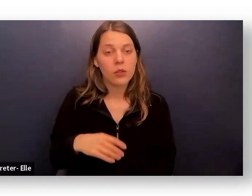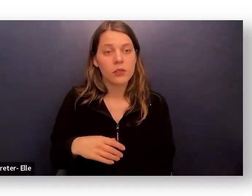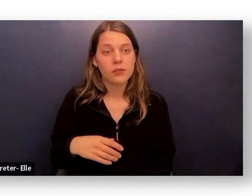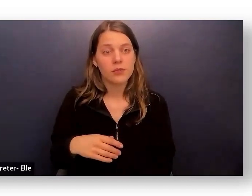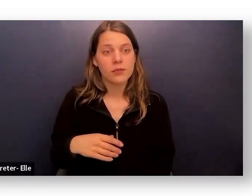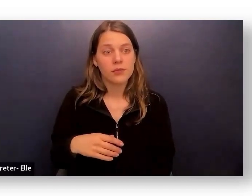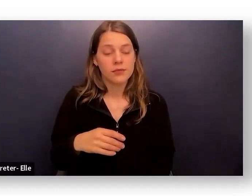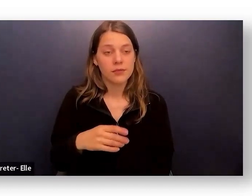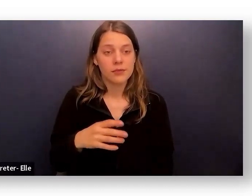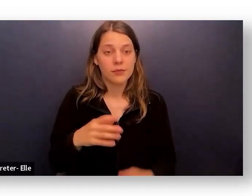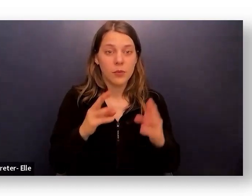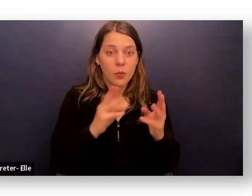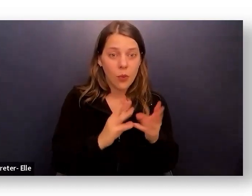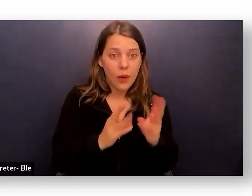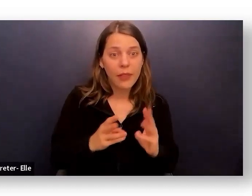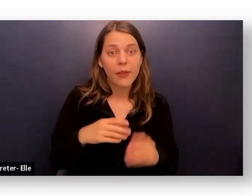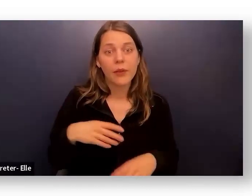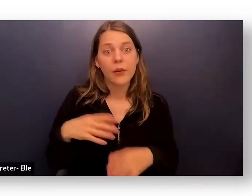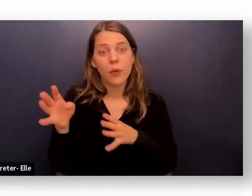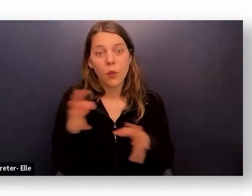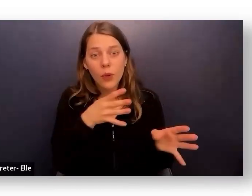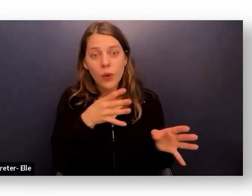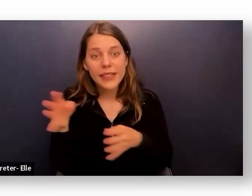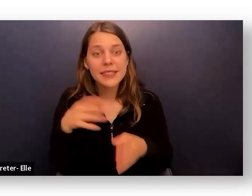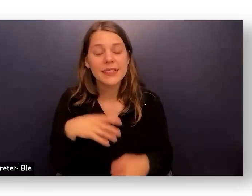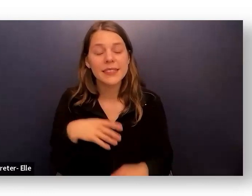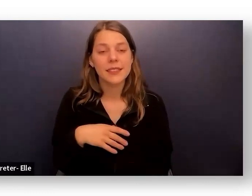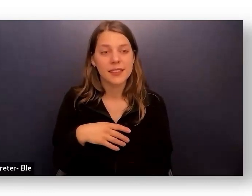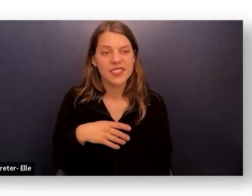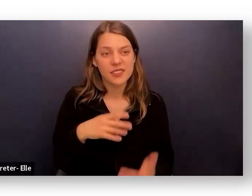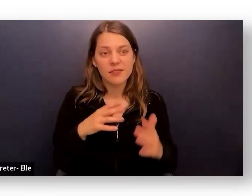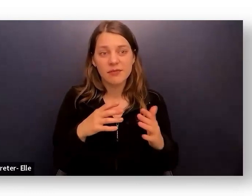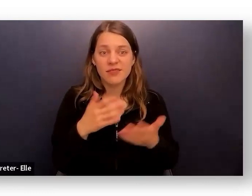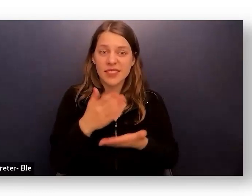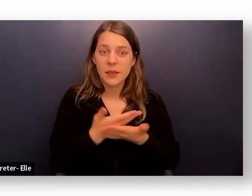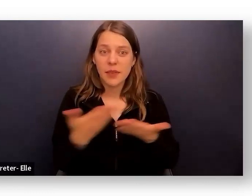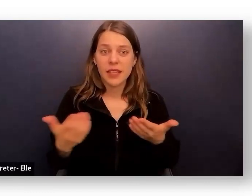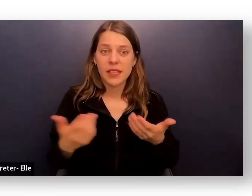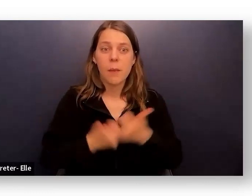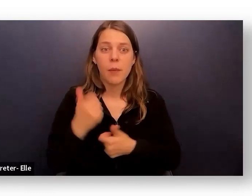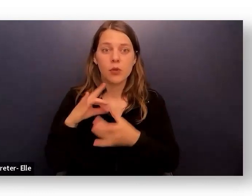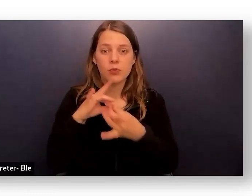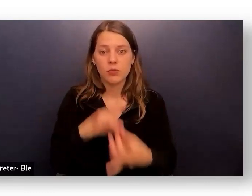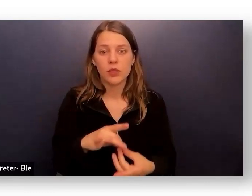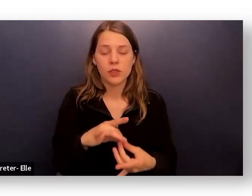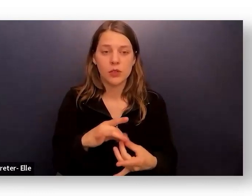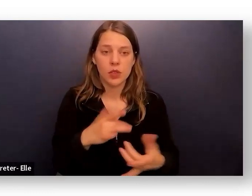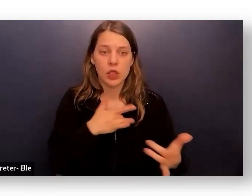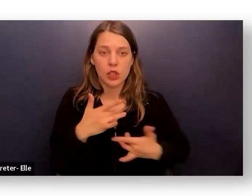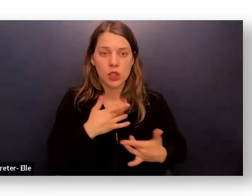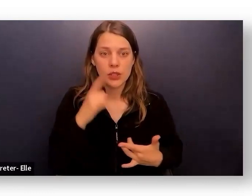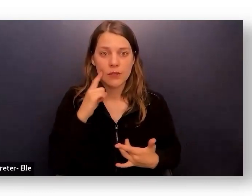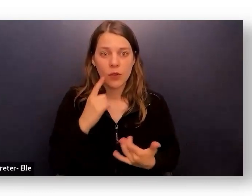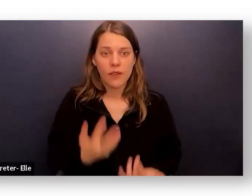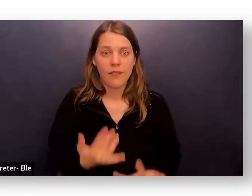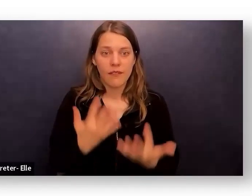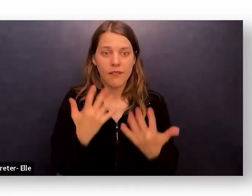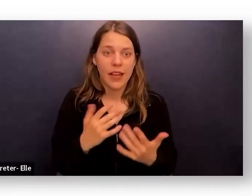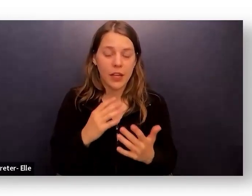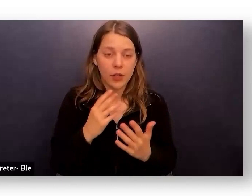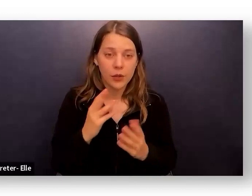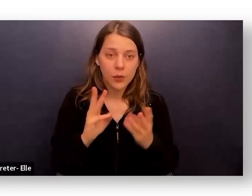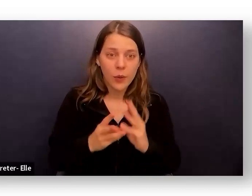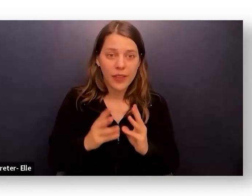nuestro modelado. El viento, las condiciones, las cosas que nos preocupan, que se trata de